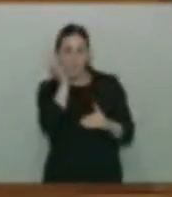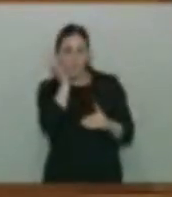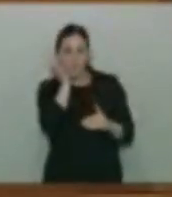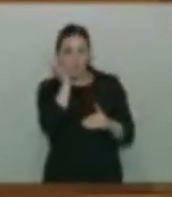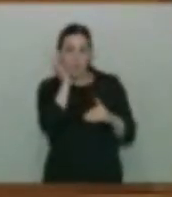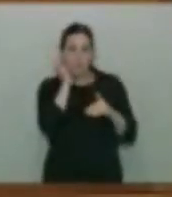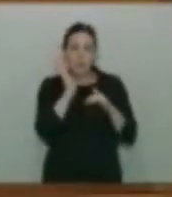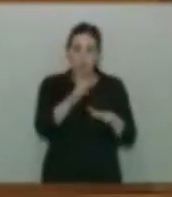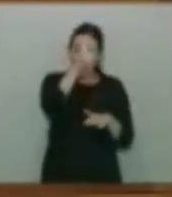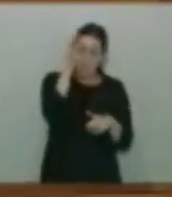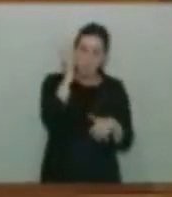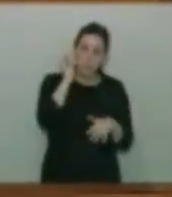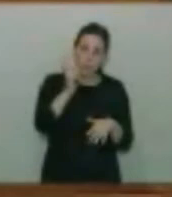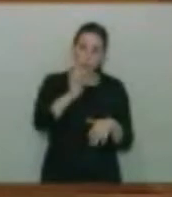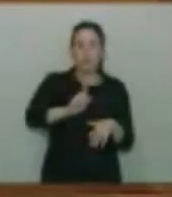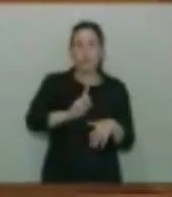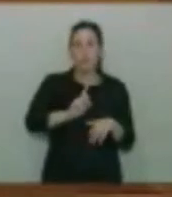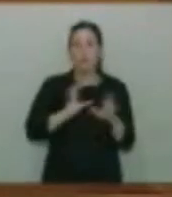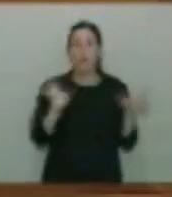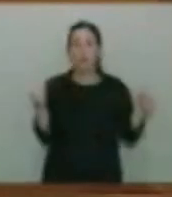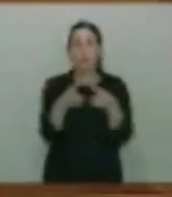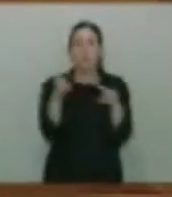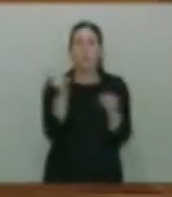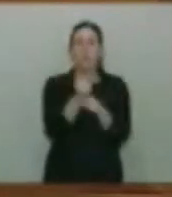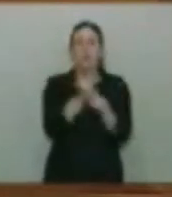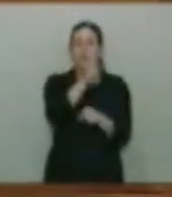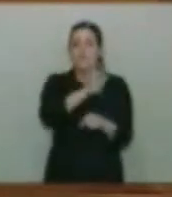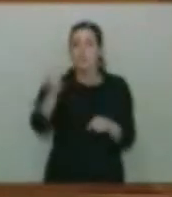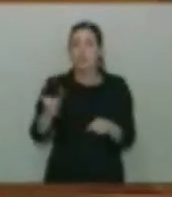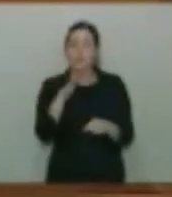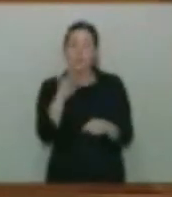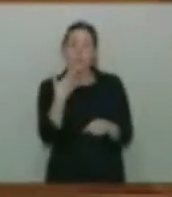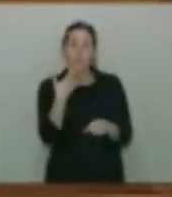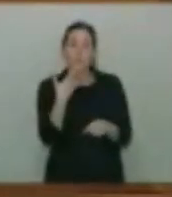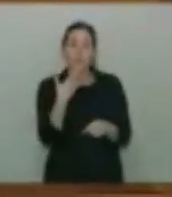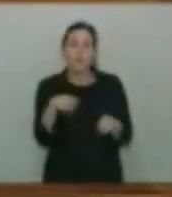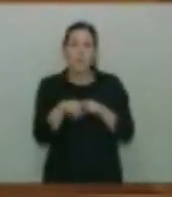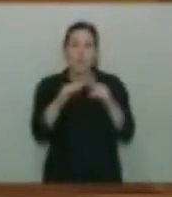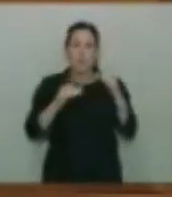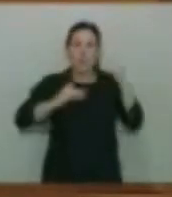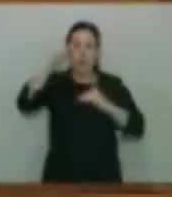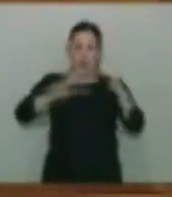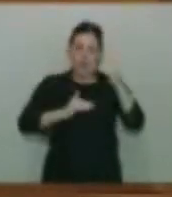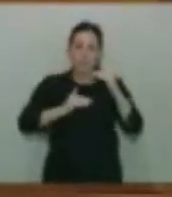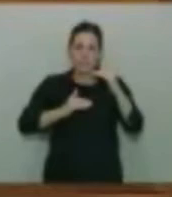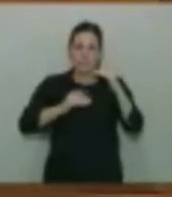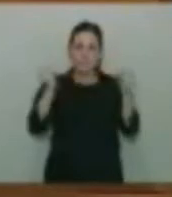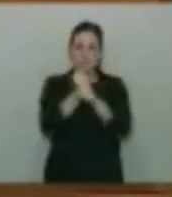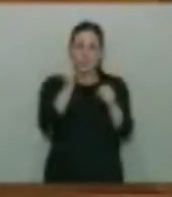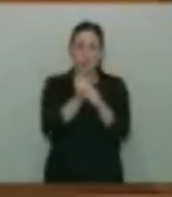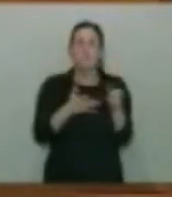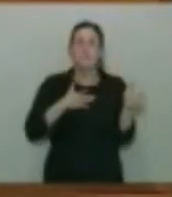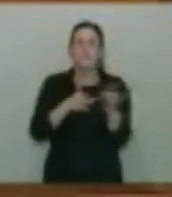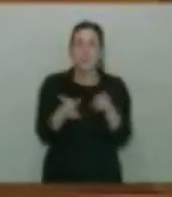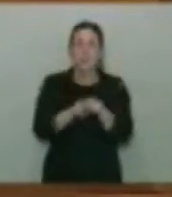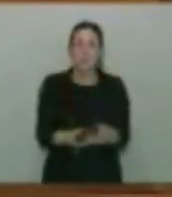solo entre hombres y mujeres, sino también entre el conjunto de los trabajadores. Porque, por ejemplo, para nosotros la existencia de estas desigualdades es el principal problema que sufre nuestro